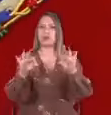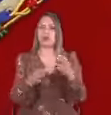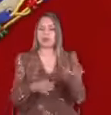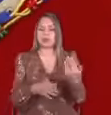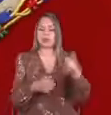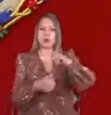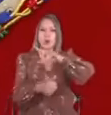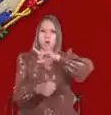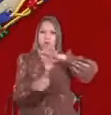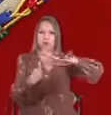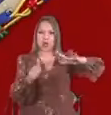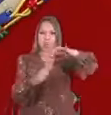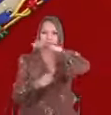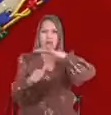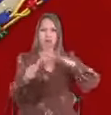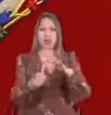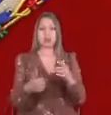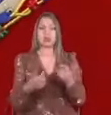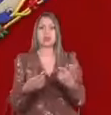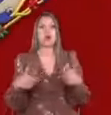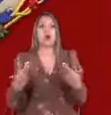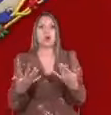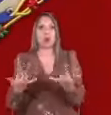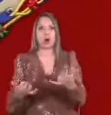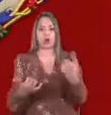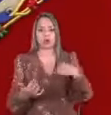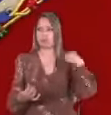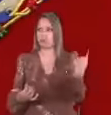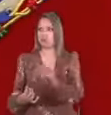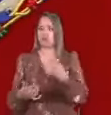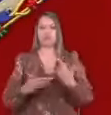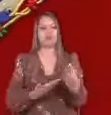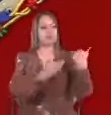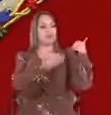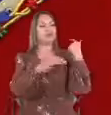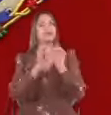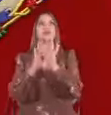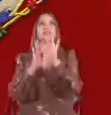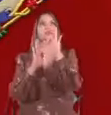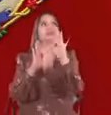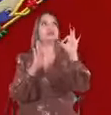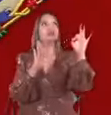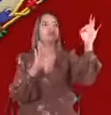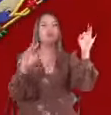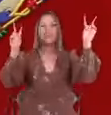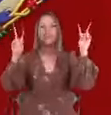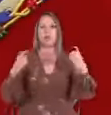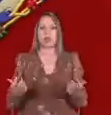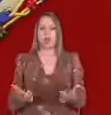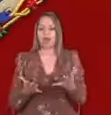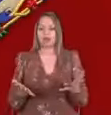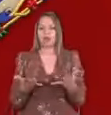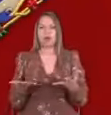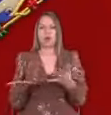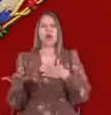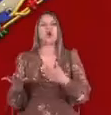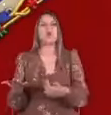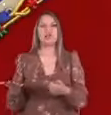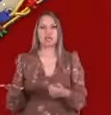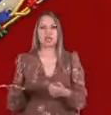el que estamos asumiendo esta gran responsabilidad. Los indicadores de estado de ánimo de la sociedad son los peores desde el regreso